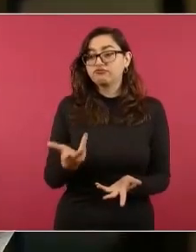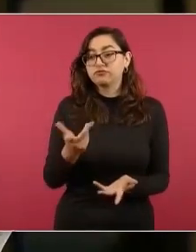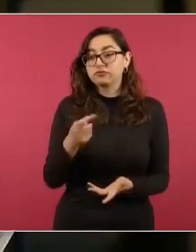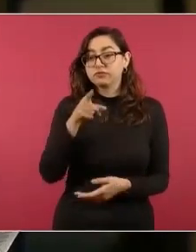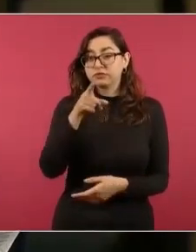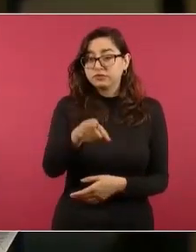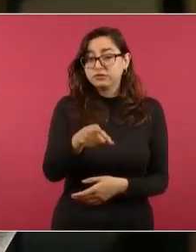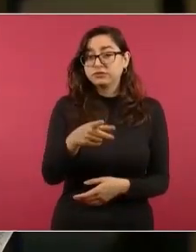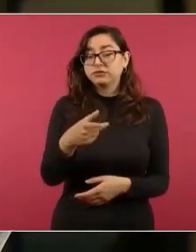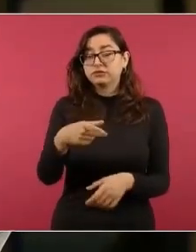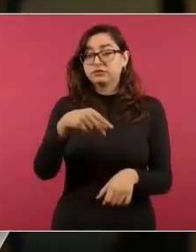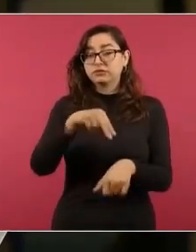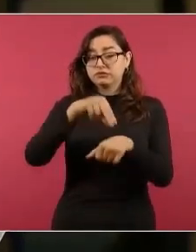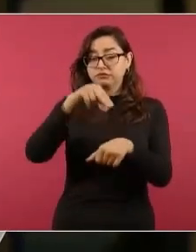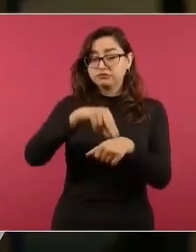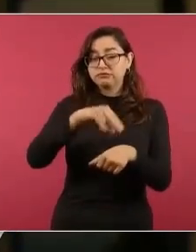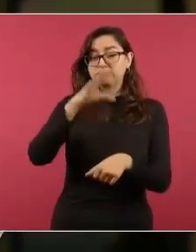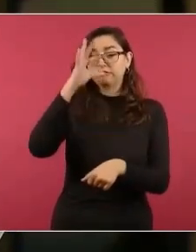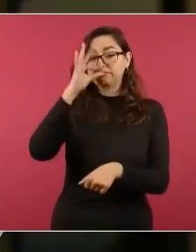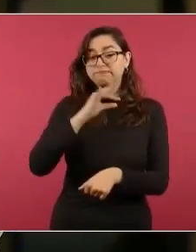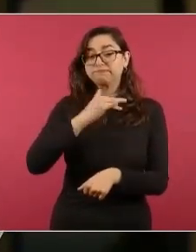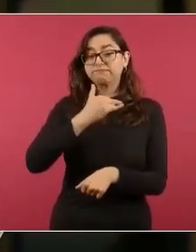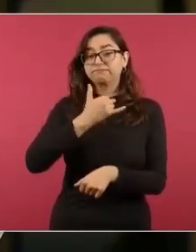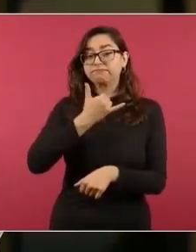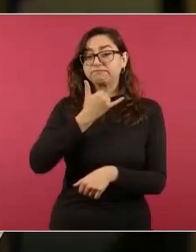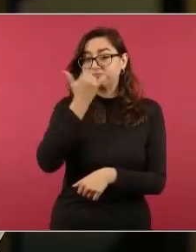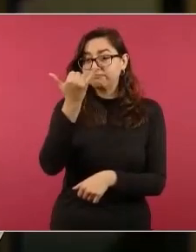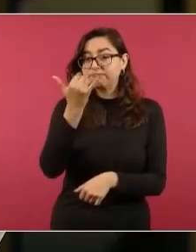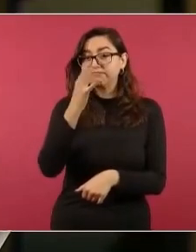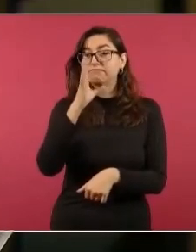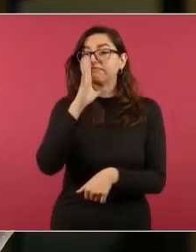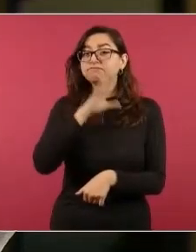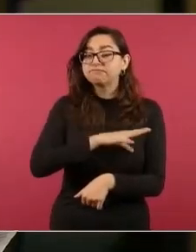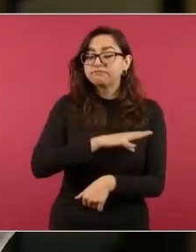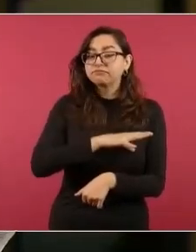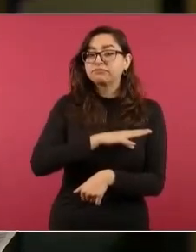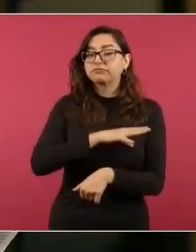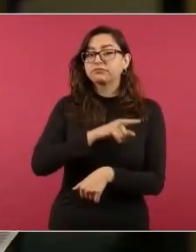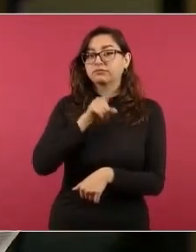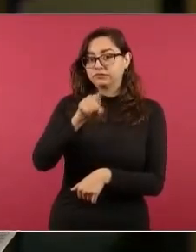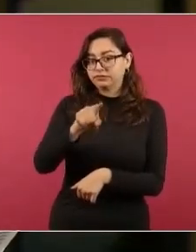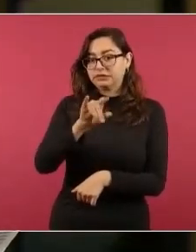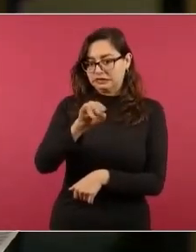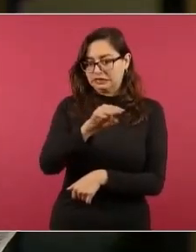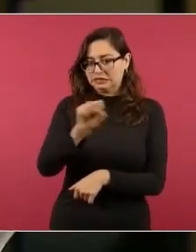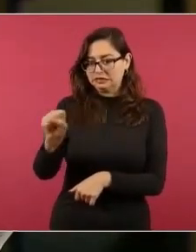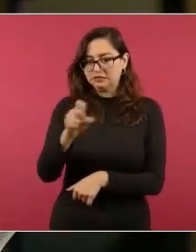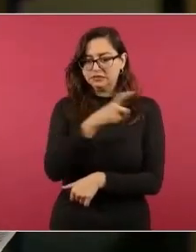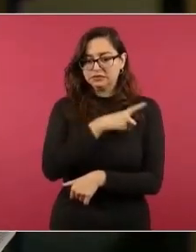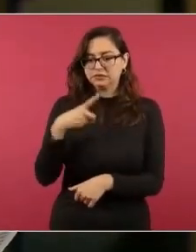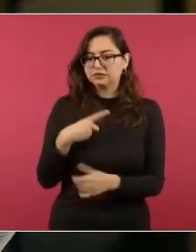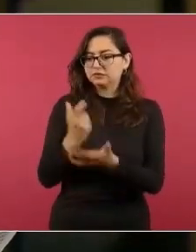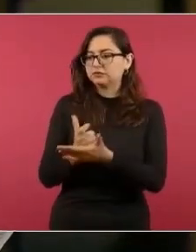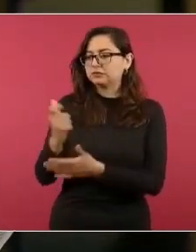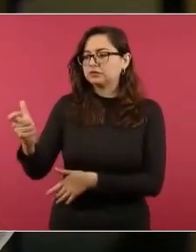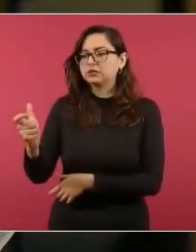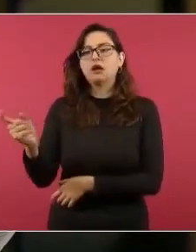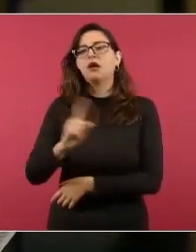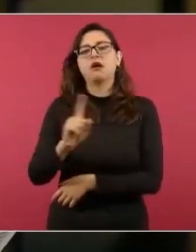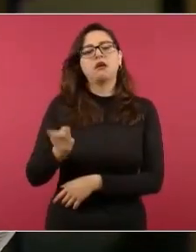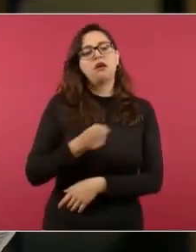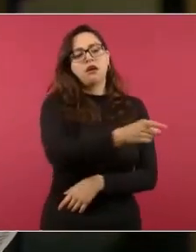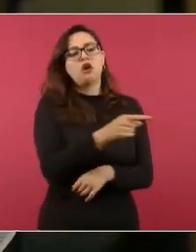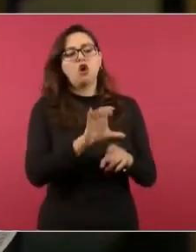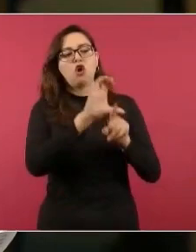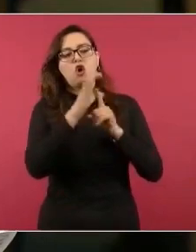médicas, inclusive a las familias del ABC. En cambio de eso, la SEAV ha erogado alrededor de 150